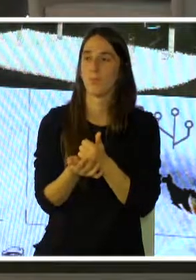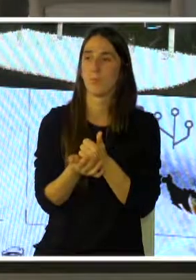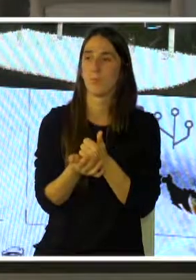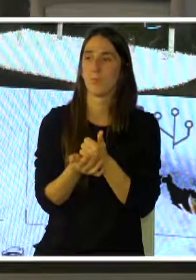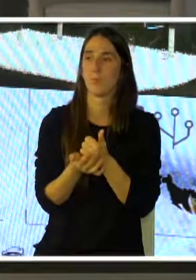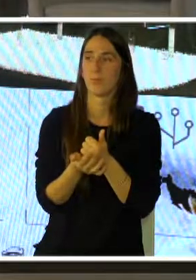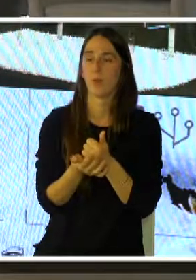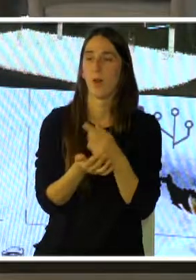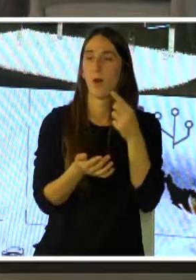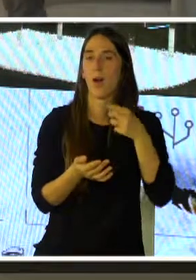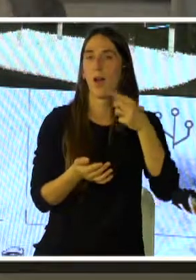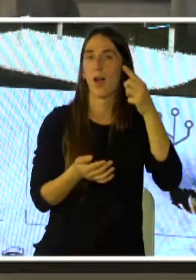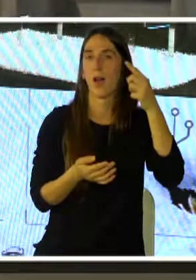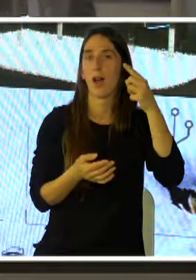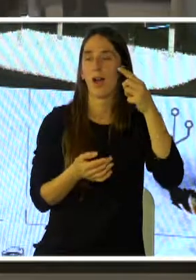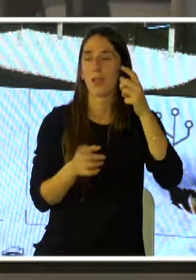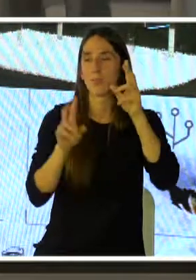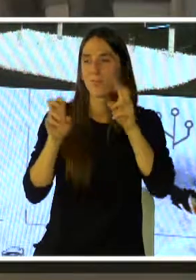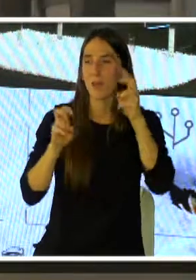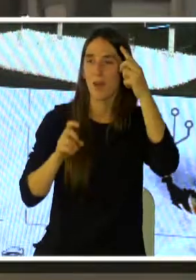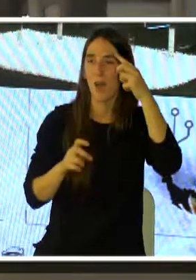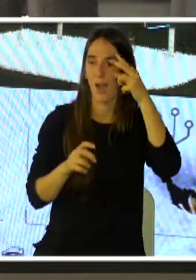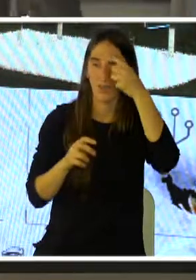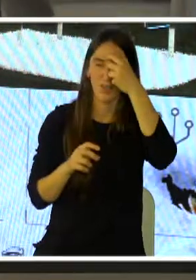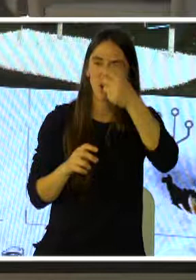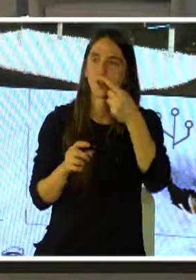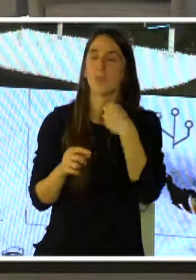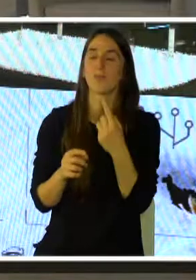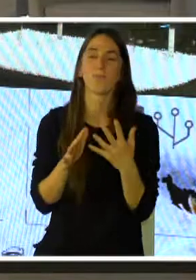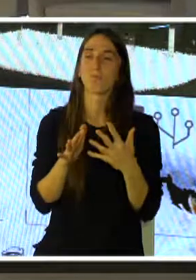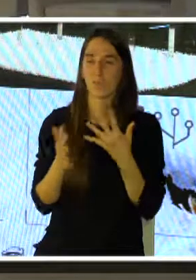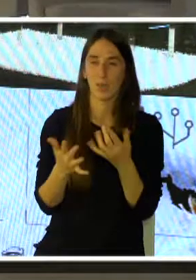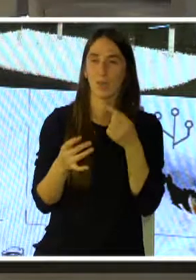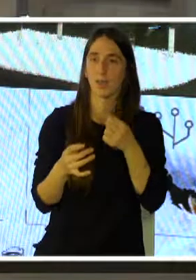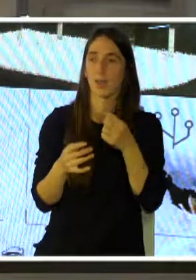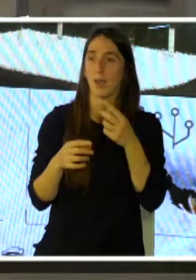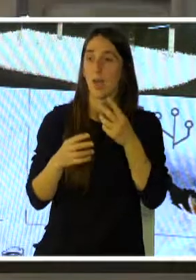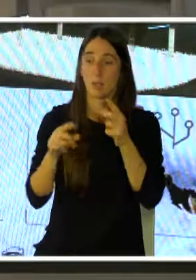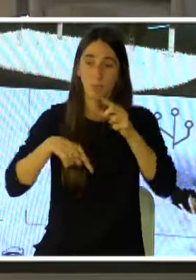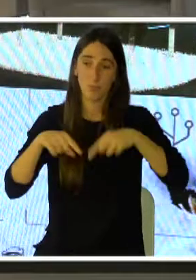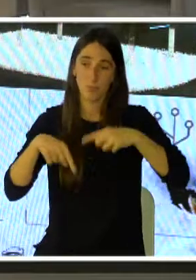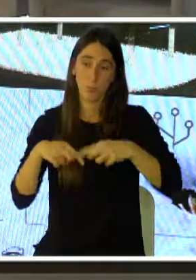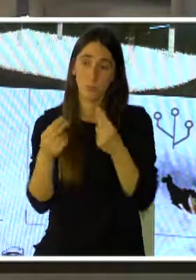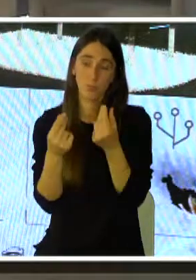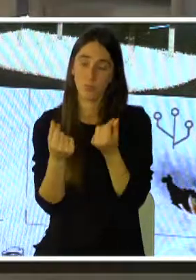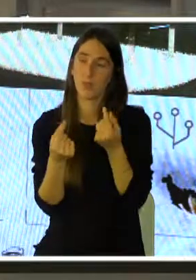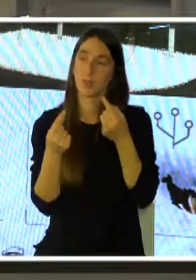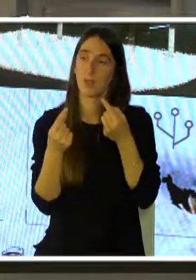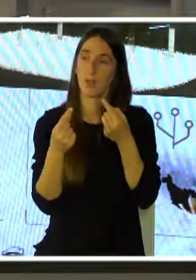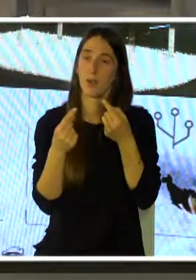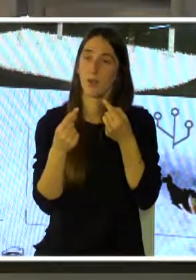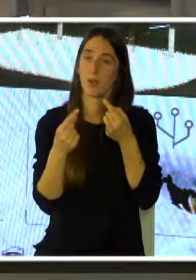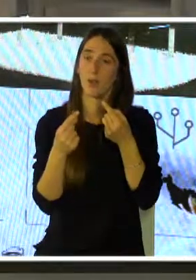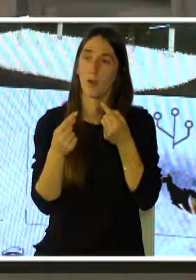tomando este tema de la tecnología? ¿Para qué nos sirve? Y bueno, nosotros dentro de recursos financieros tenemos algunas